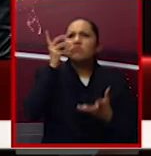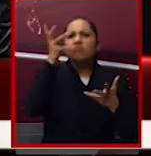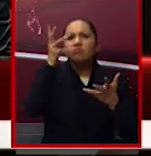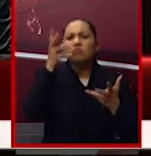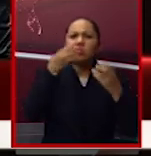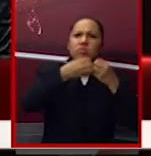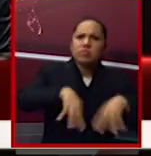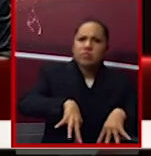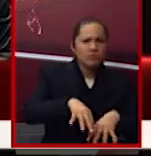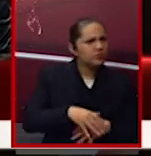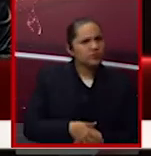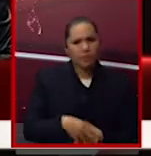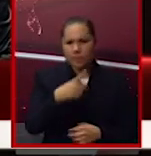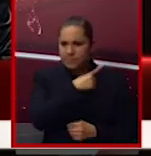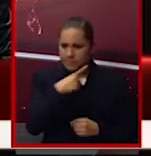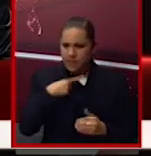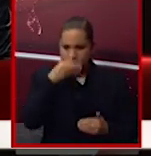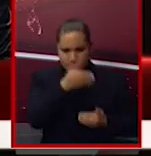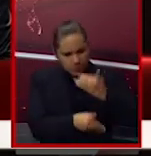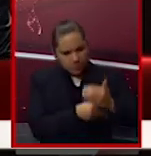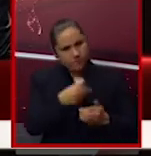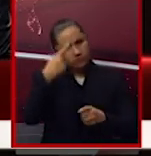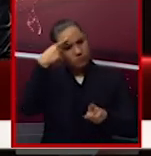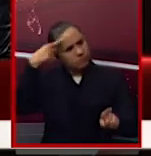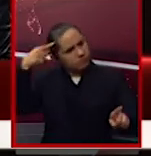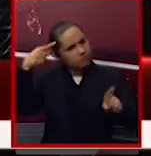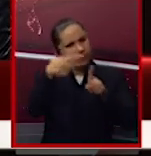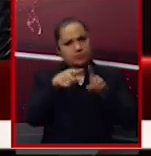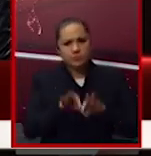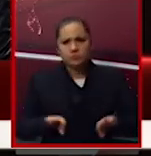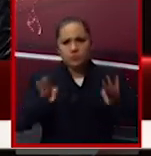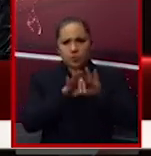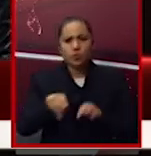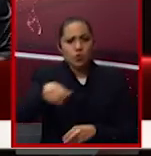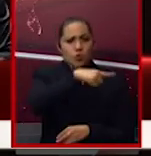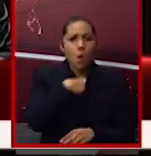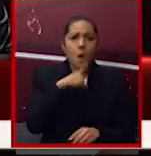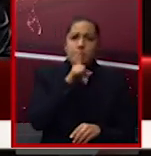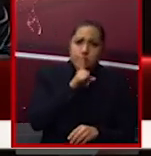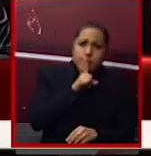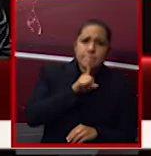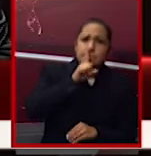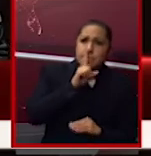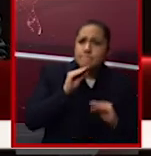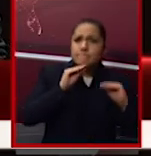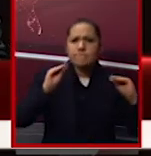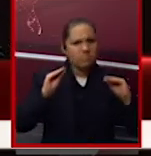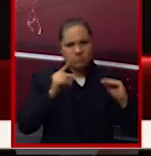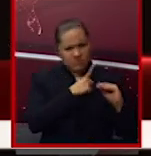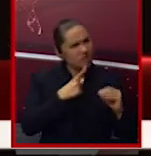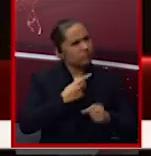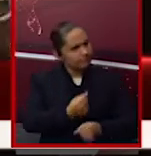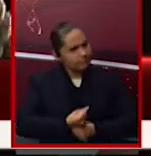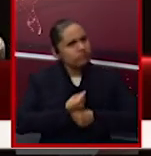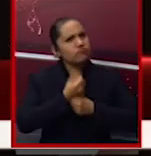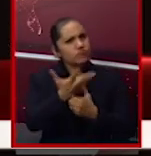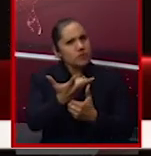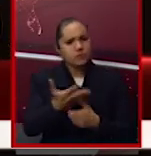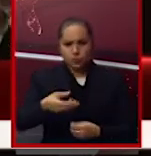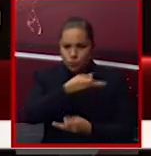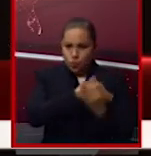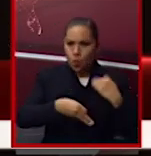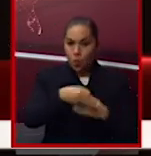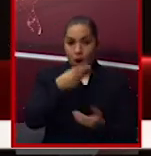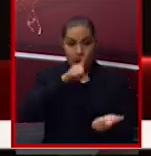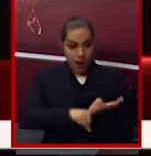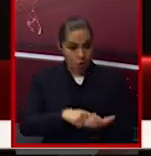o hacer adicto al olvido. Rompamos el silencio, juntemos todos los gritos. Cuando se tiene un